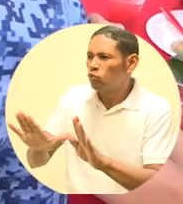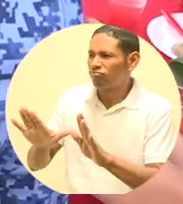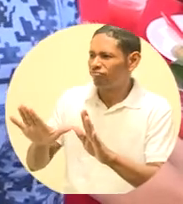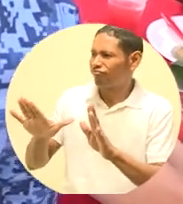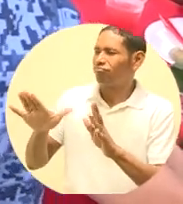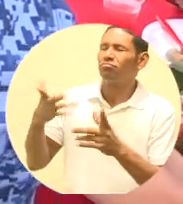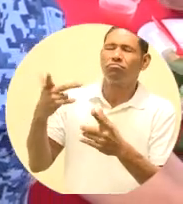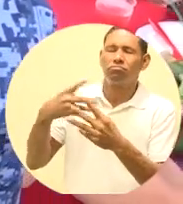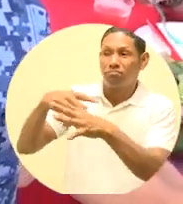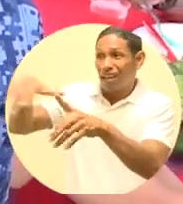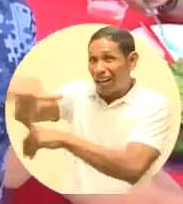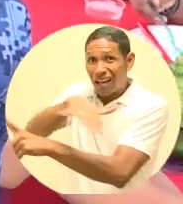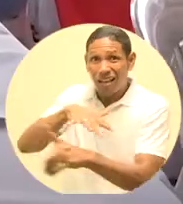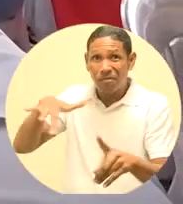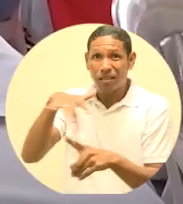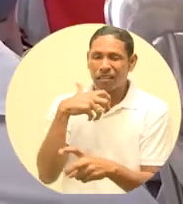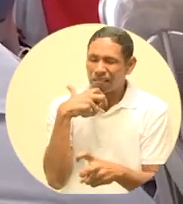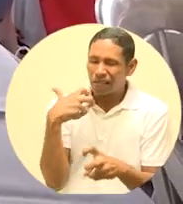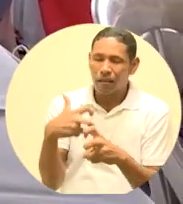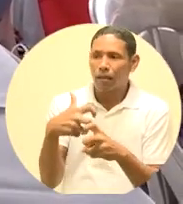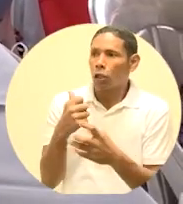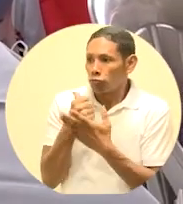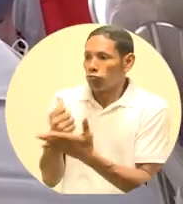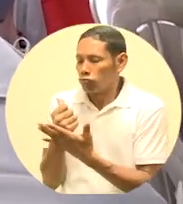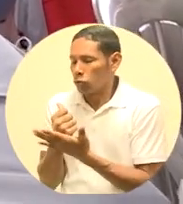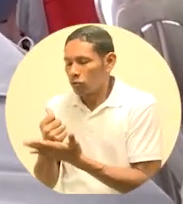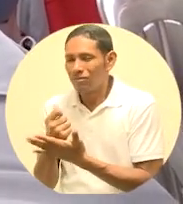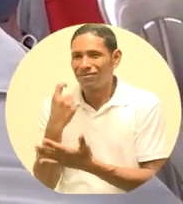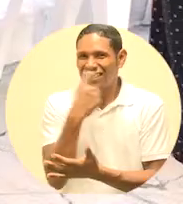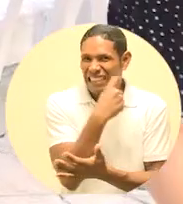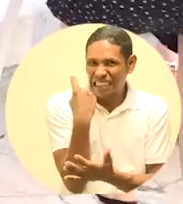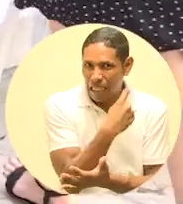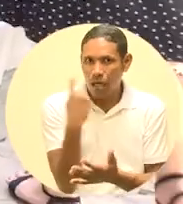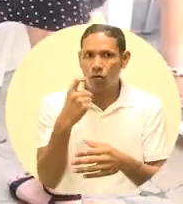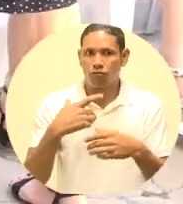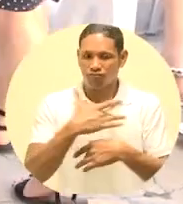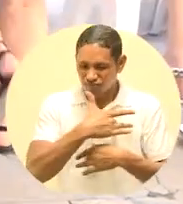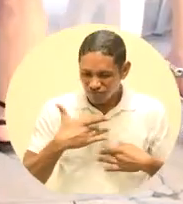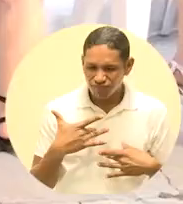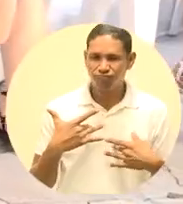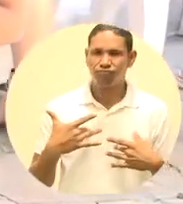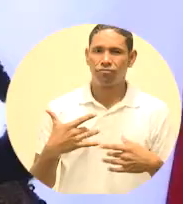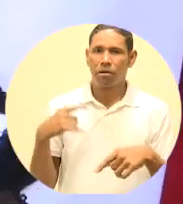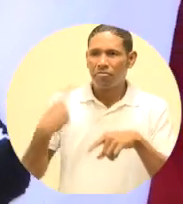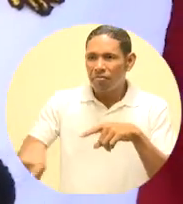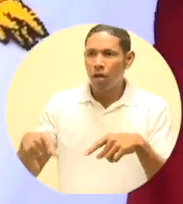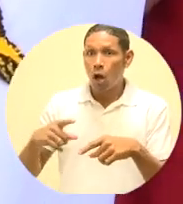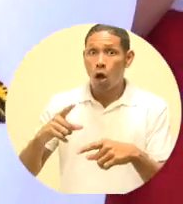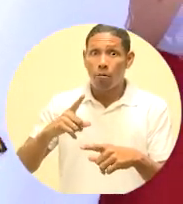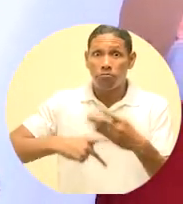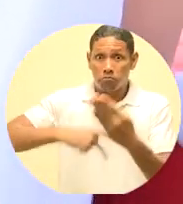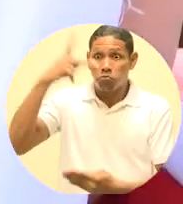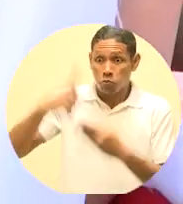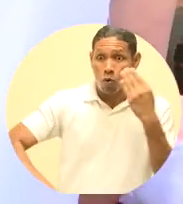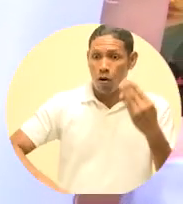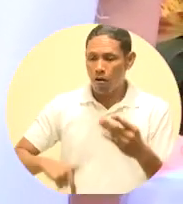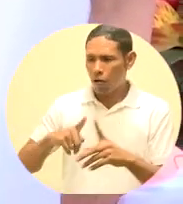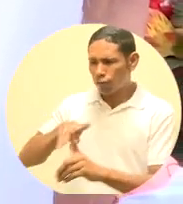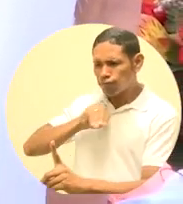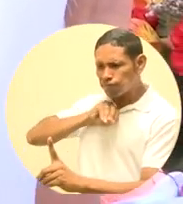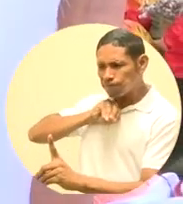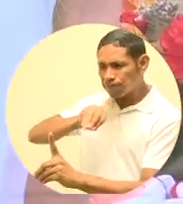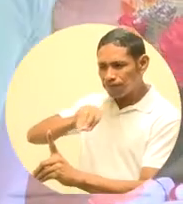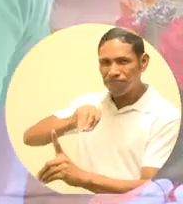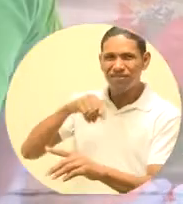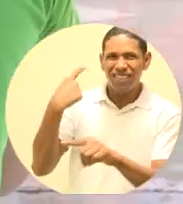áreas de asesoría como la jurídico-penal, brindar servicios en salud, orientación en proyectos productivos y emprendimiento, así como